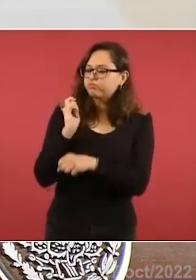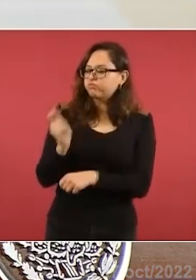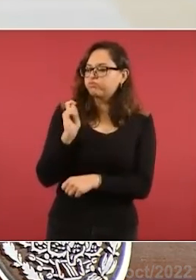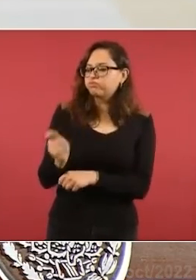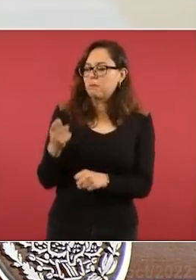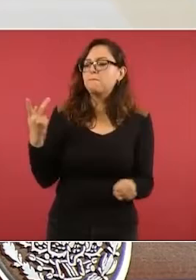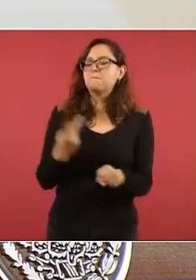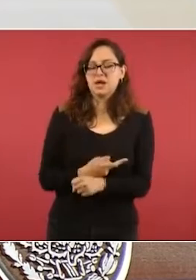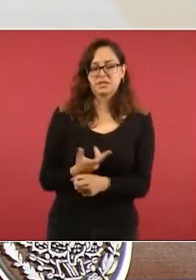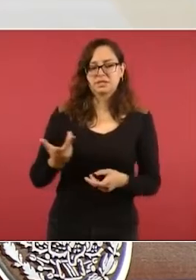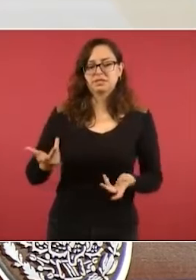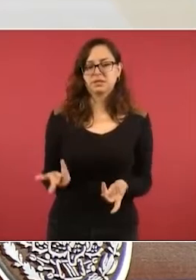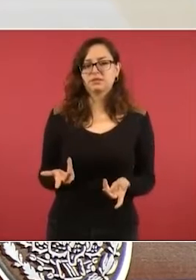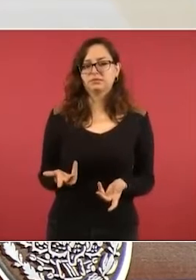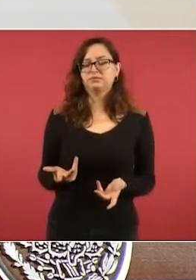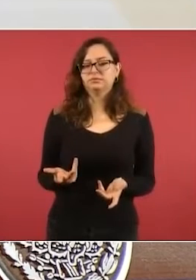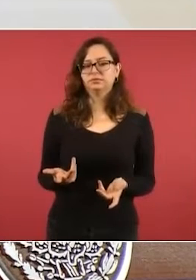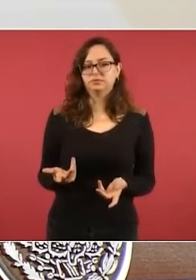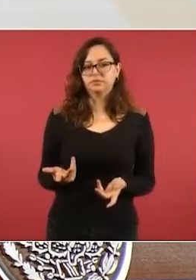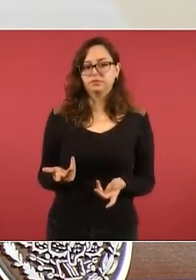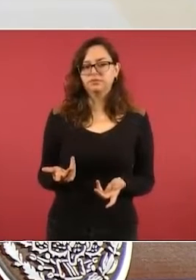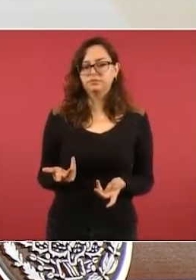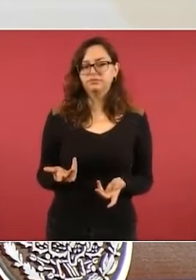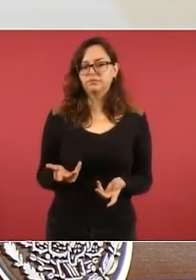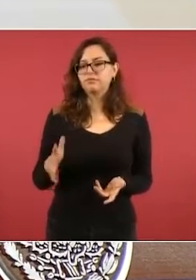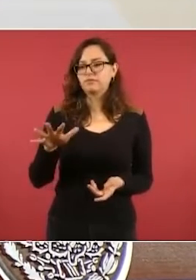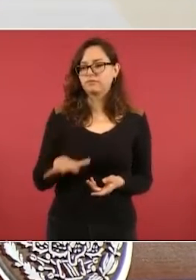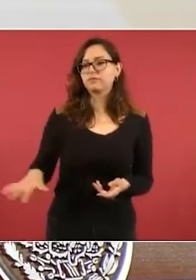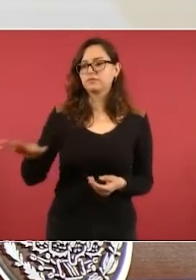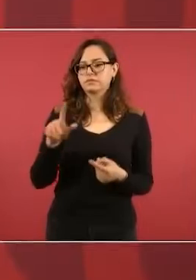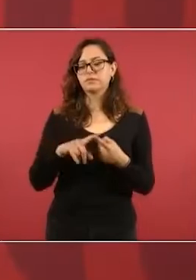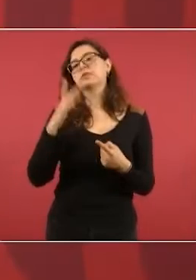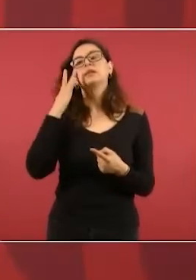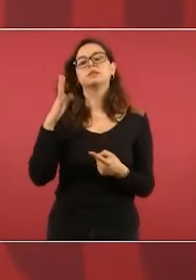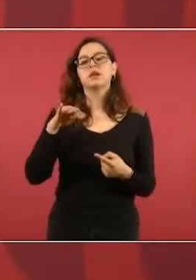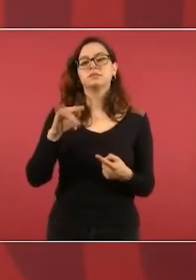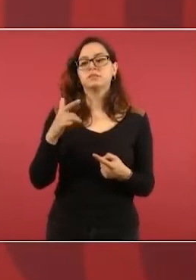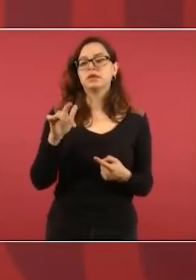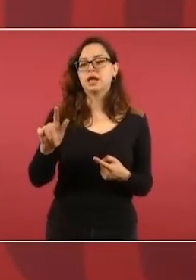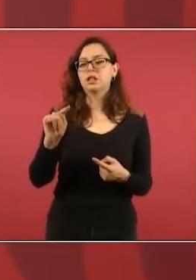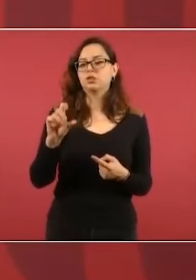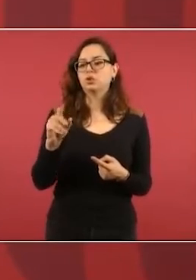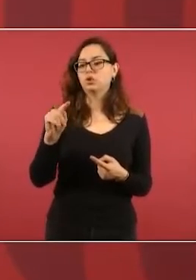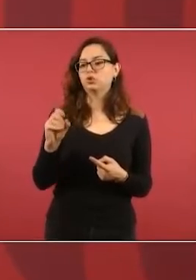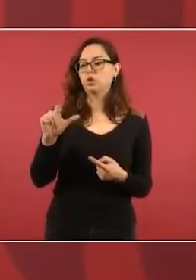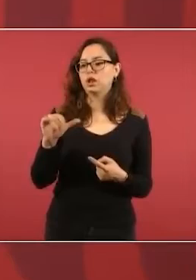En San Miguel Totolapa, en la Tierra Caliente, en Guerrero,